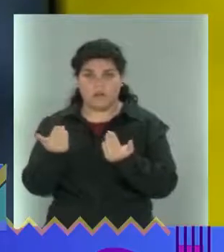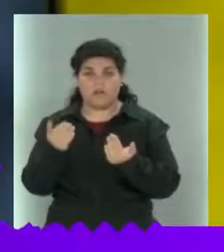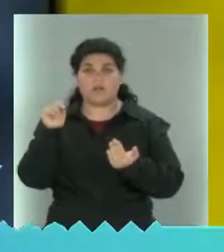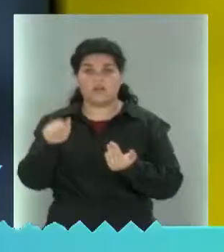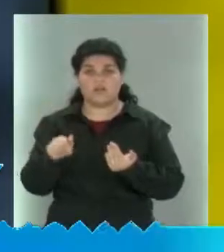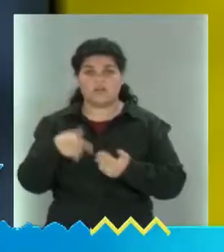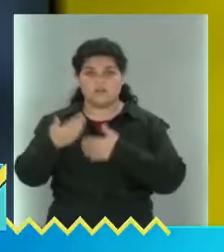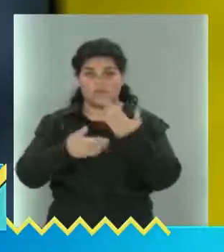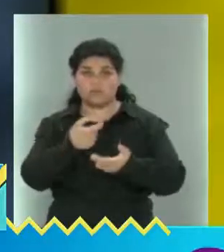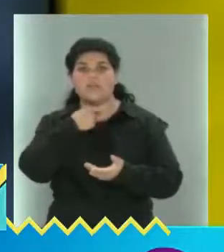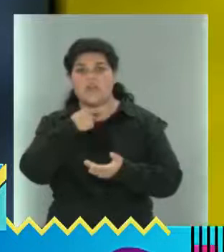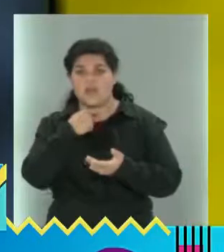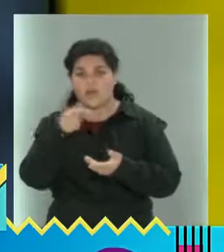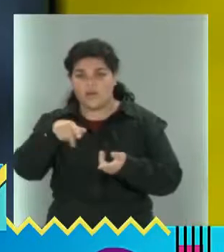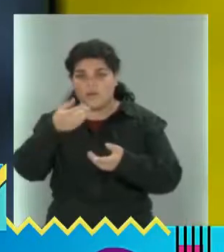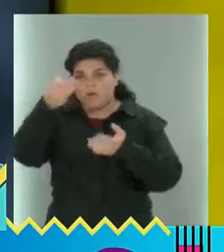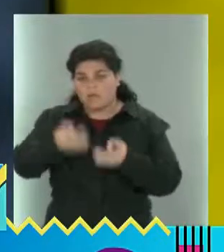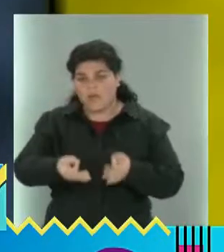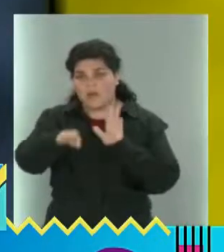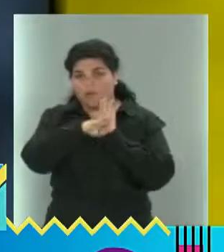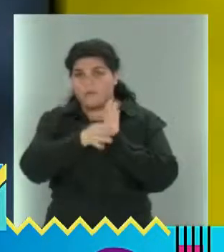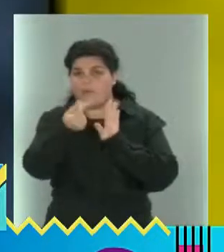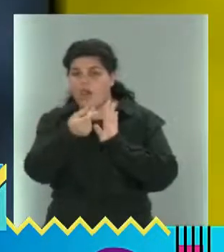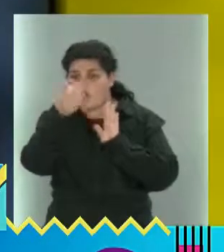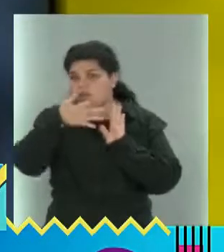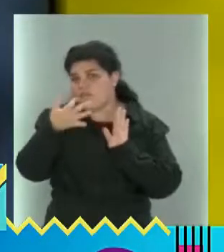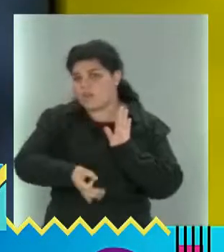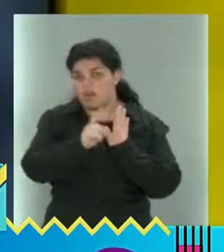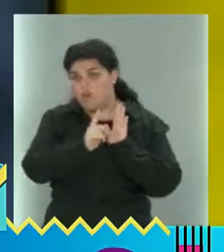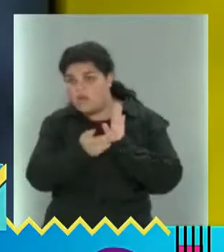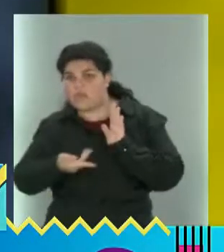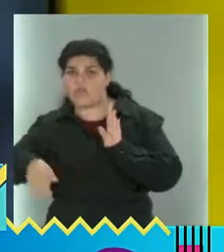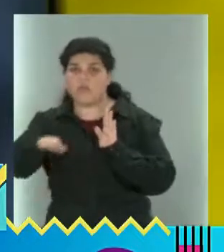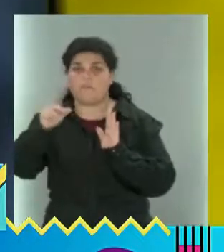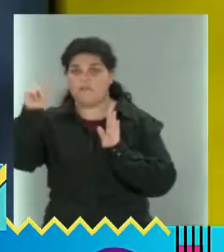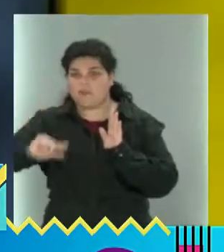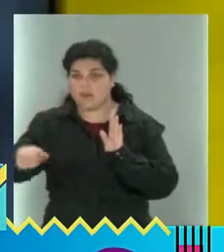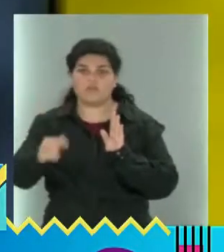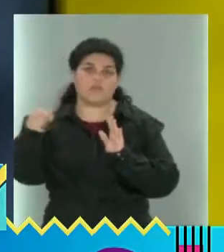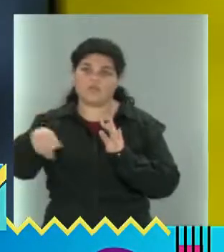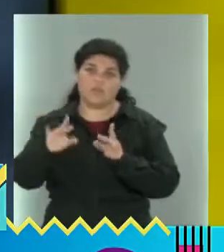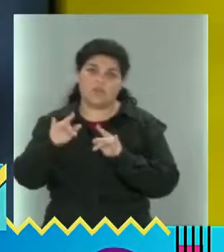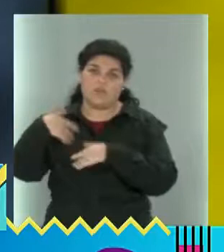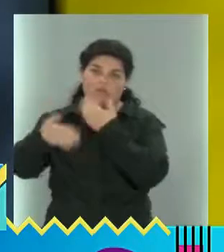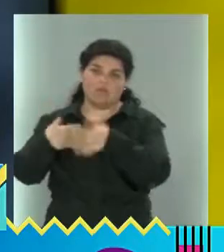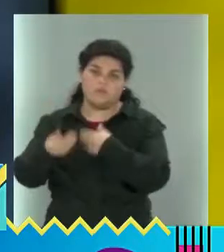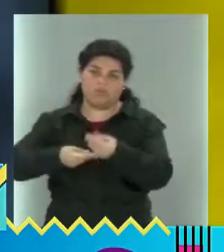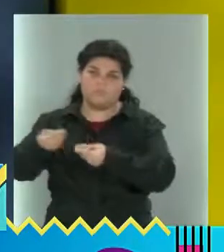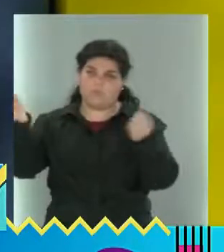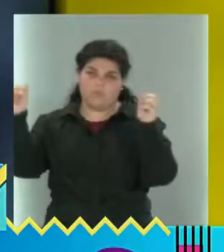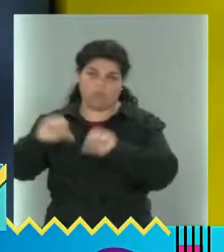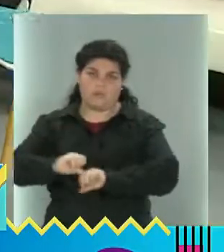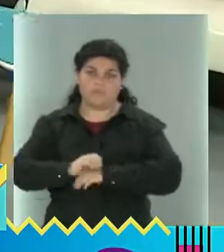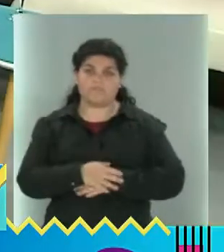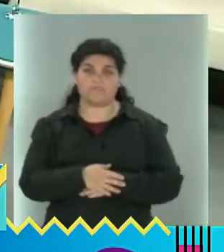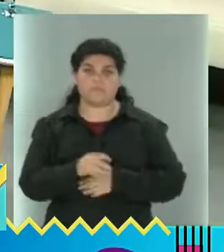por la banquina de lo que son los costos reales que lo que nos cuesta pagar el combustible en sí. Entonces,